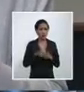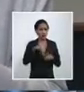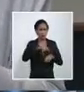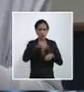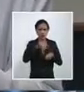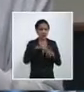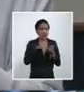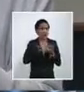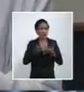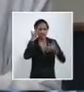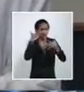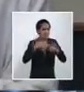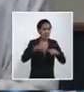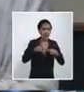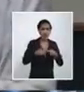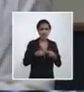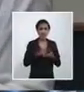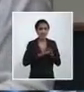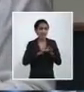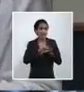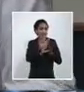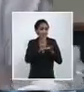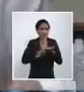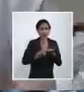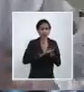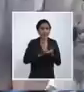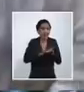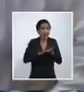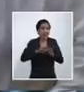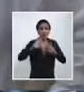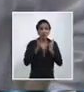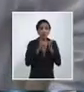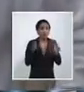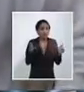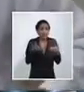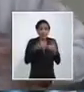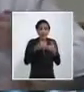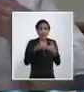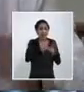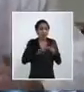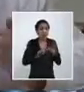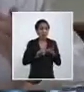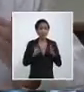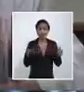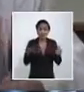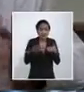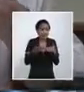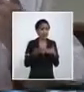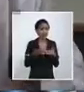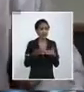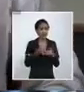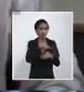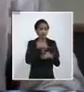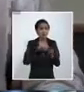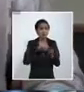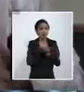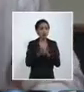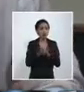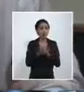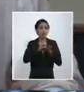nadie se case, ni que nadie haga trámites de nada, todo eso tiene que estar alejado. Mientras nosotros mantengamos